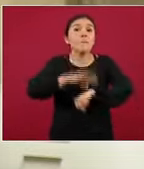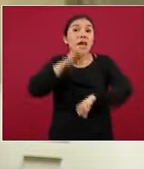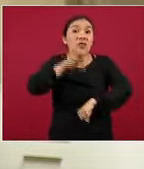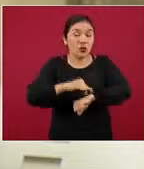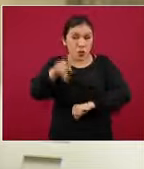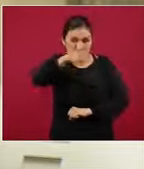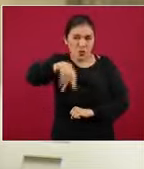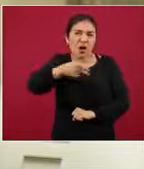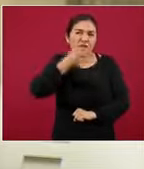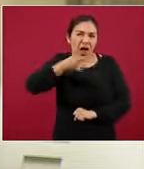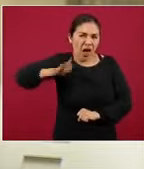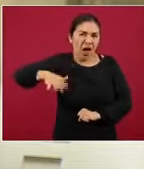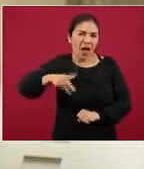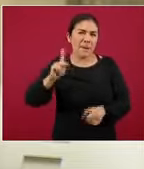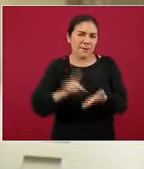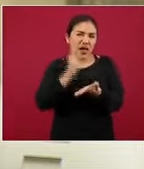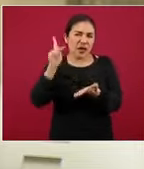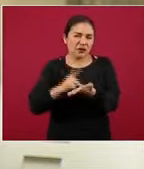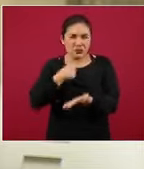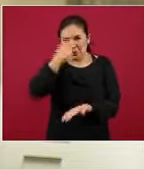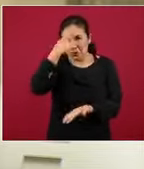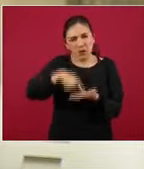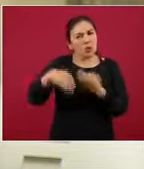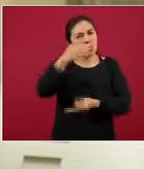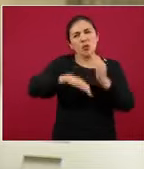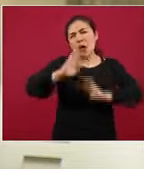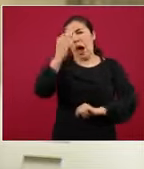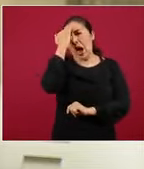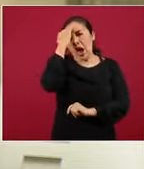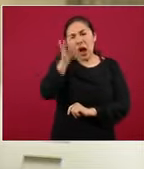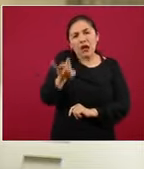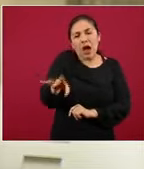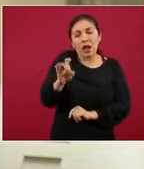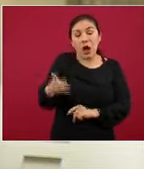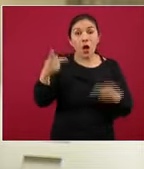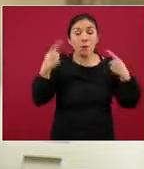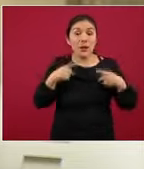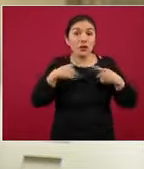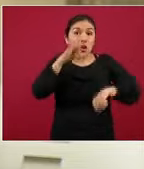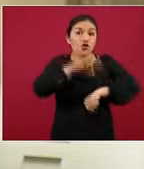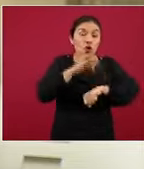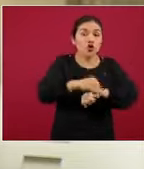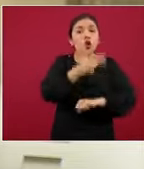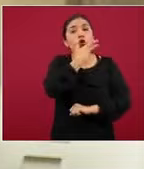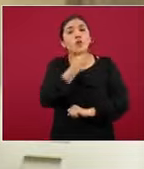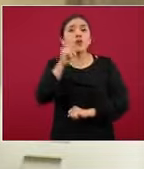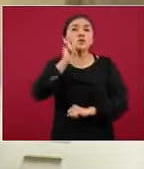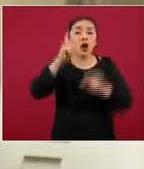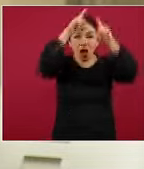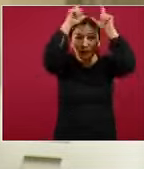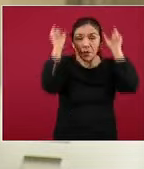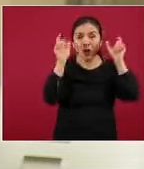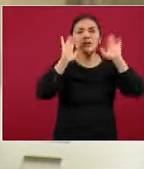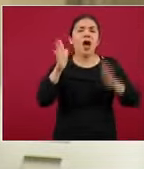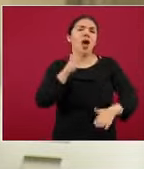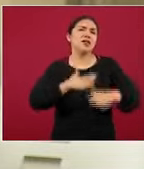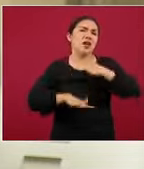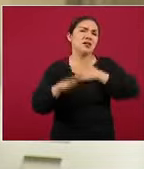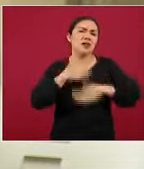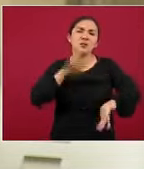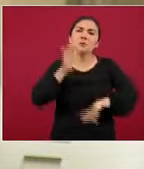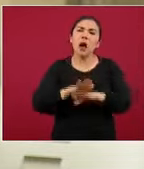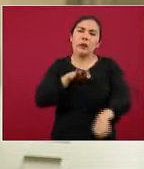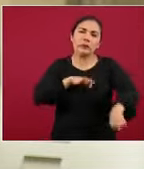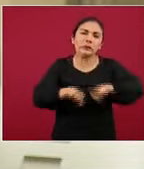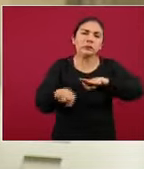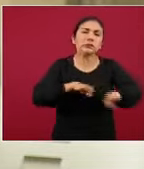como ustedes lo han dicho y yo creo que todos ya lo sabemos, los médicos, médicas, enfermeros, enfermeras están cansados, están